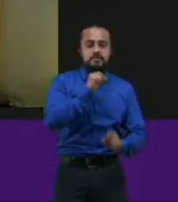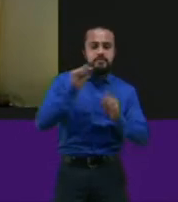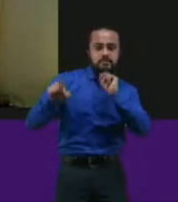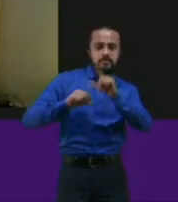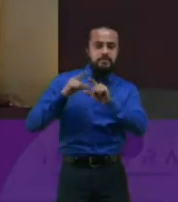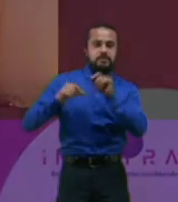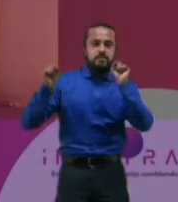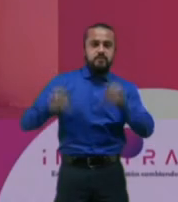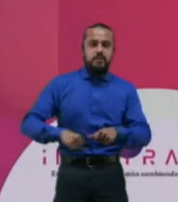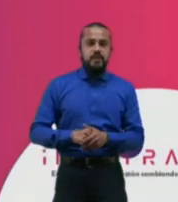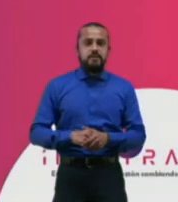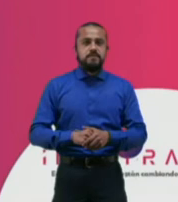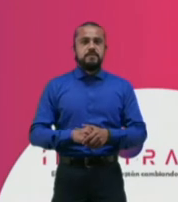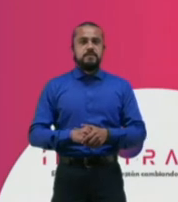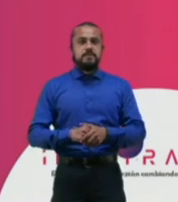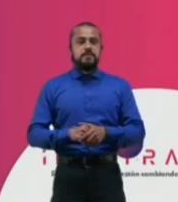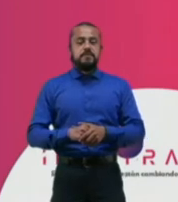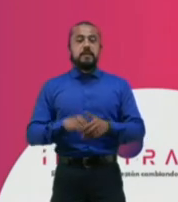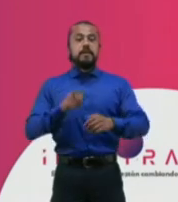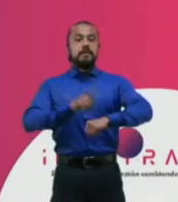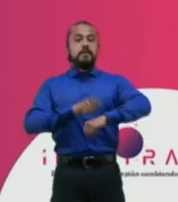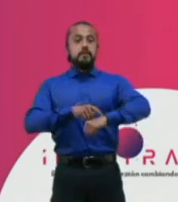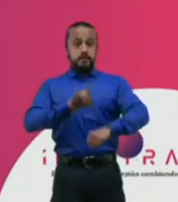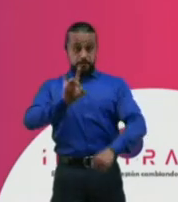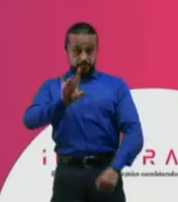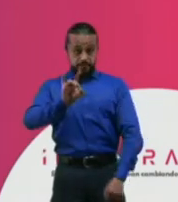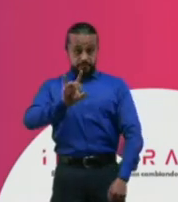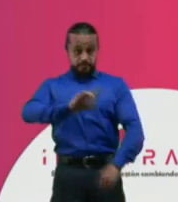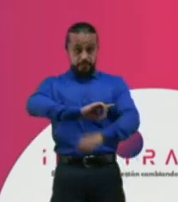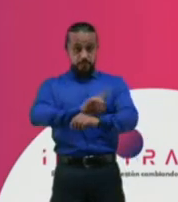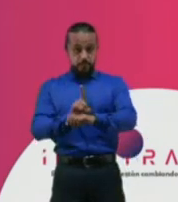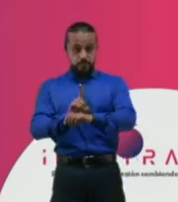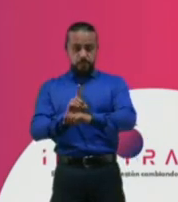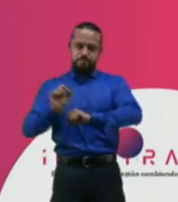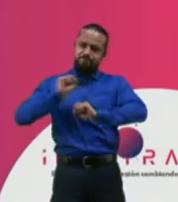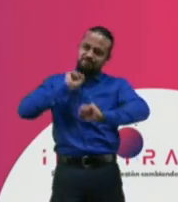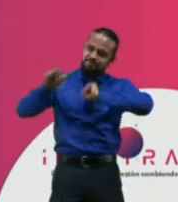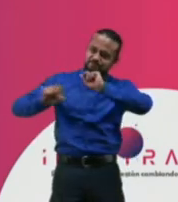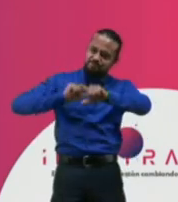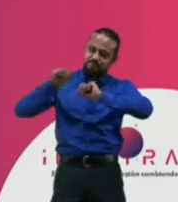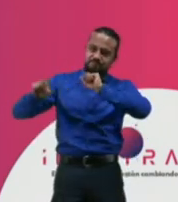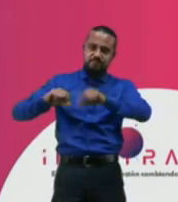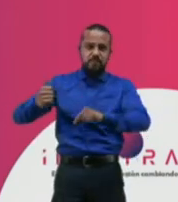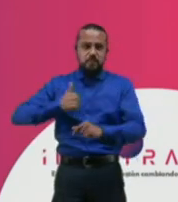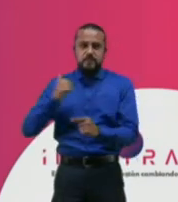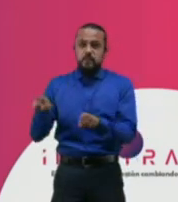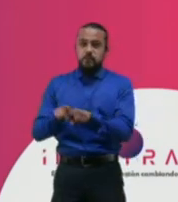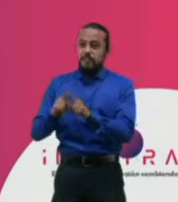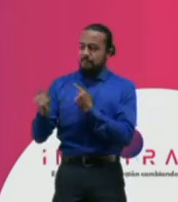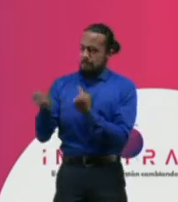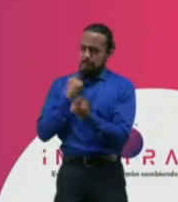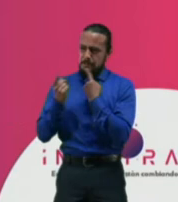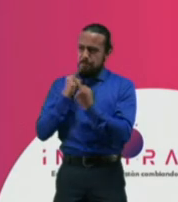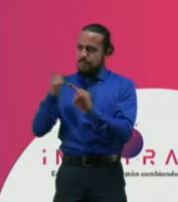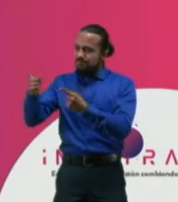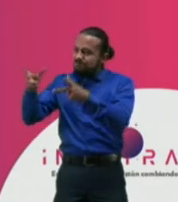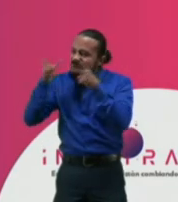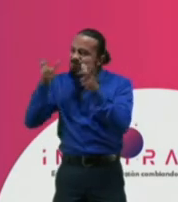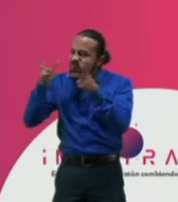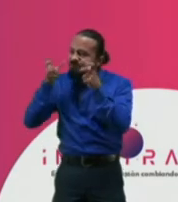Entonces, Miguel Ángel, tienes 15 minutos para que aproveches a este supercrack.